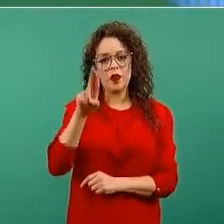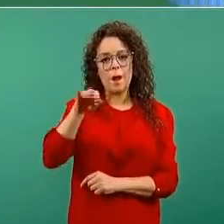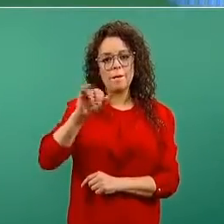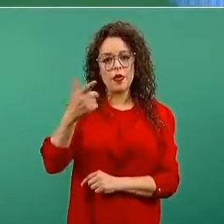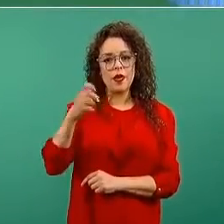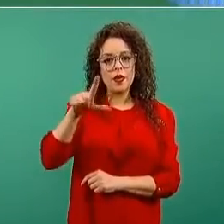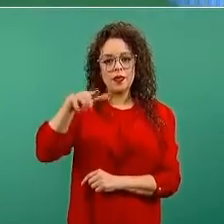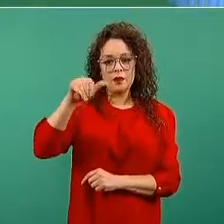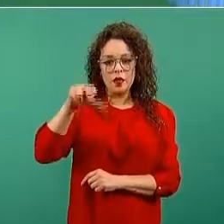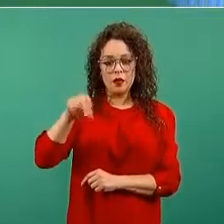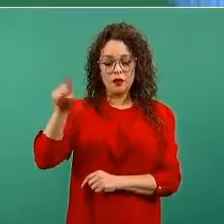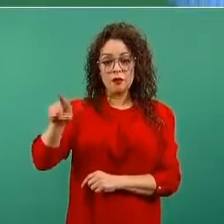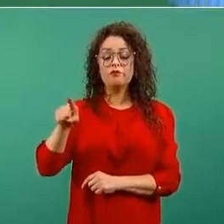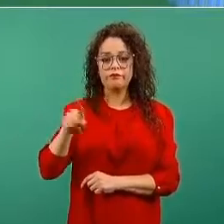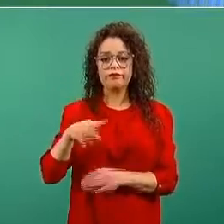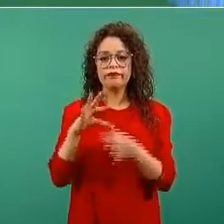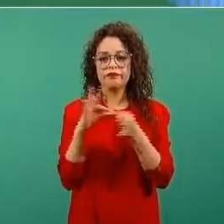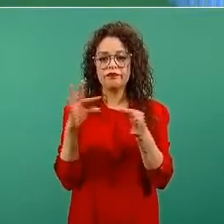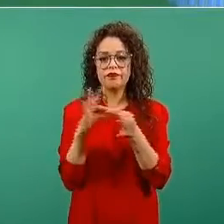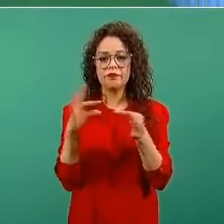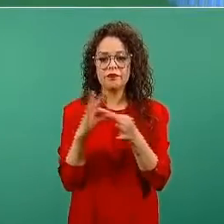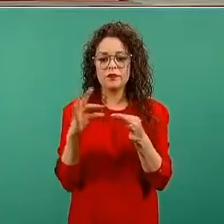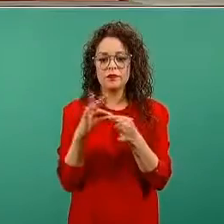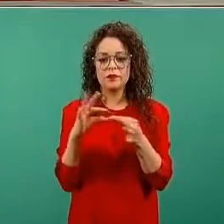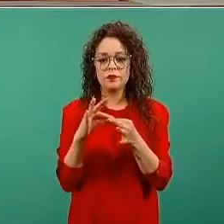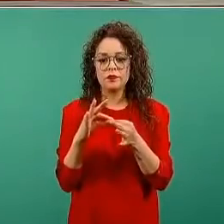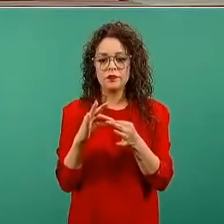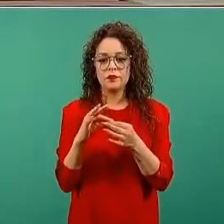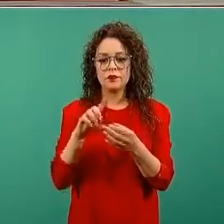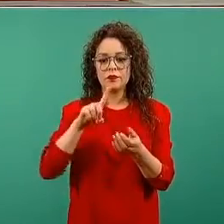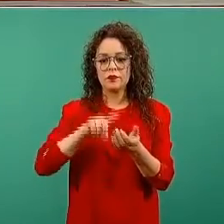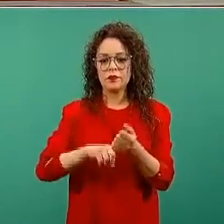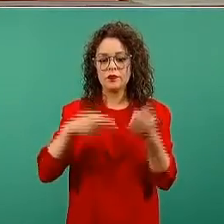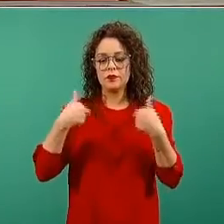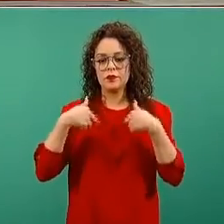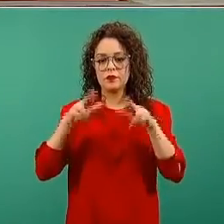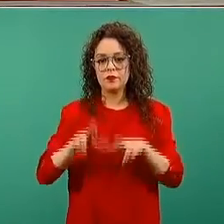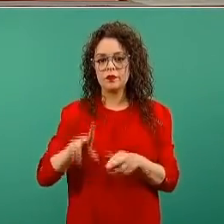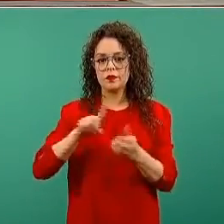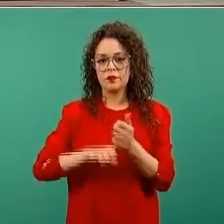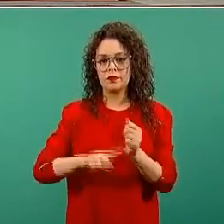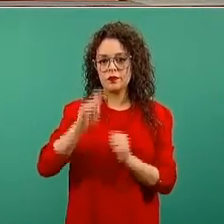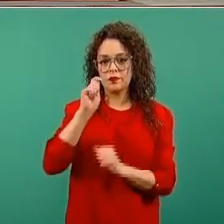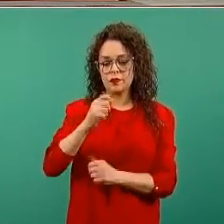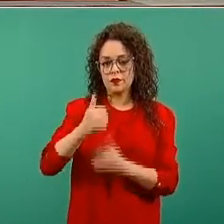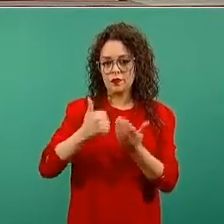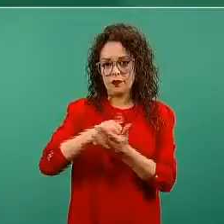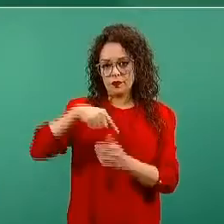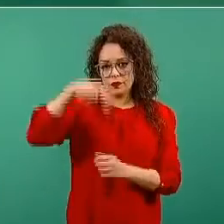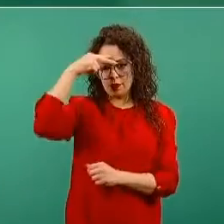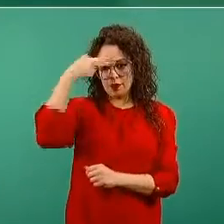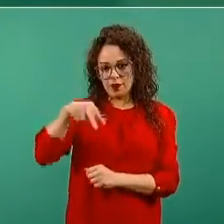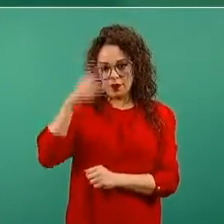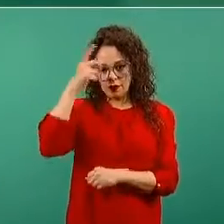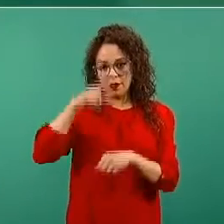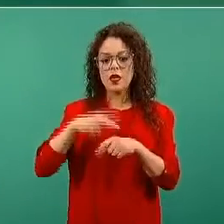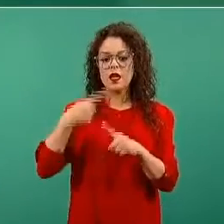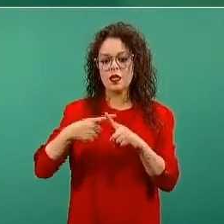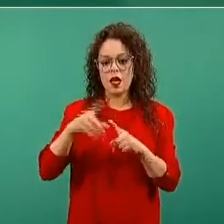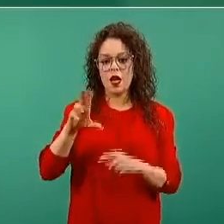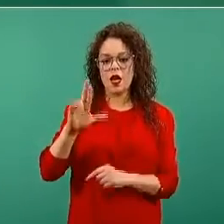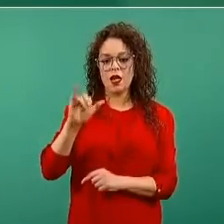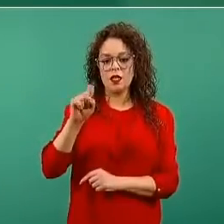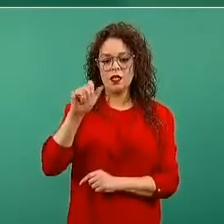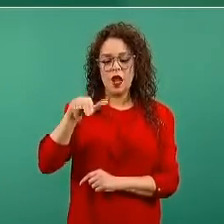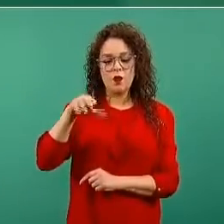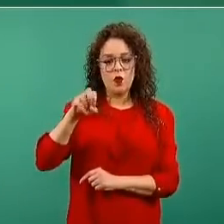quien habló en representación del director de la oficina en México, nuestro colega y amigo Cristian Morales,